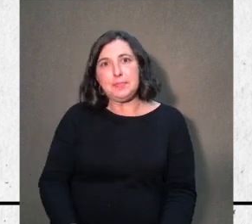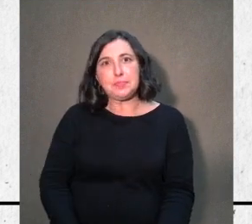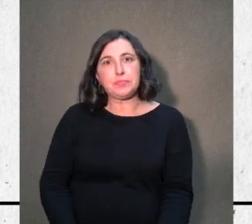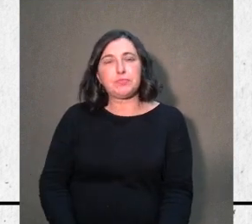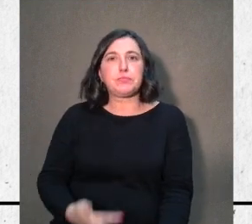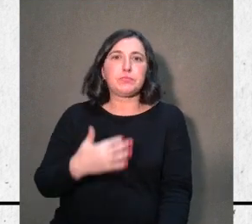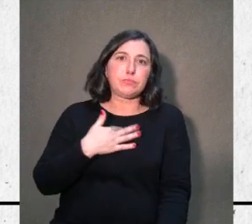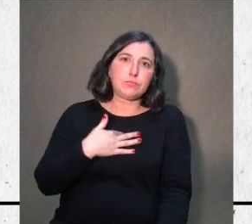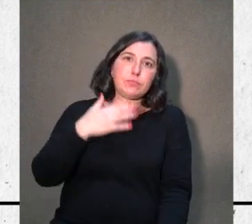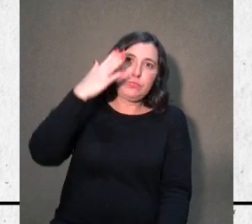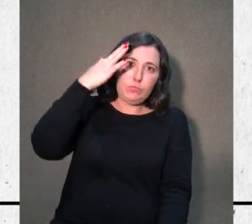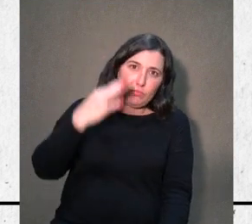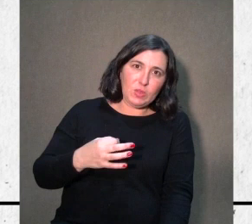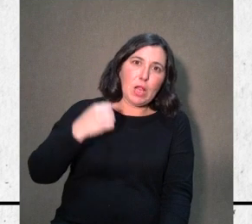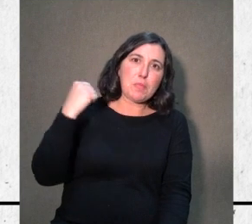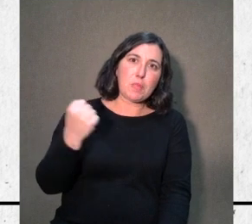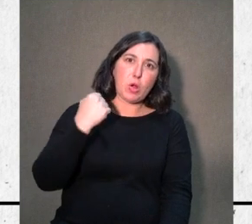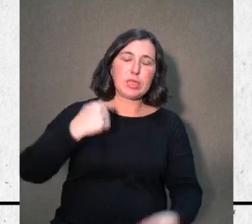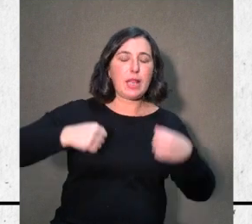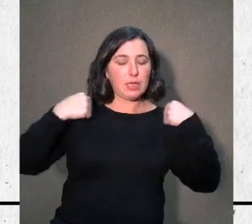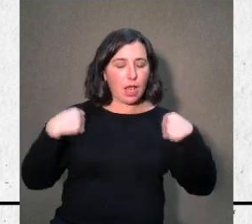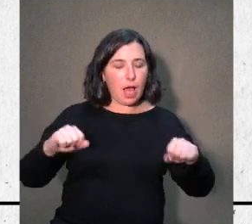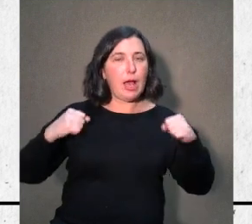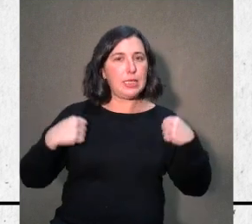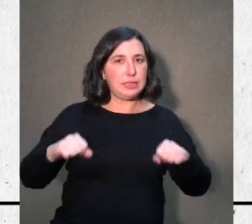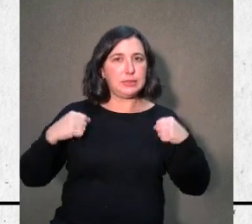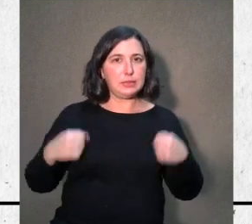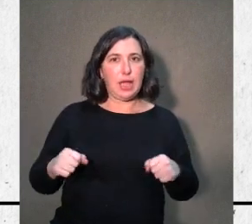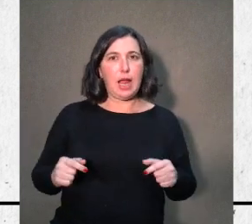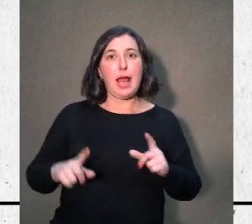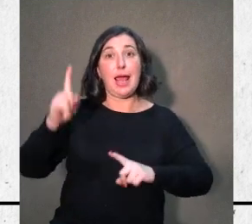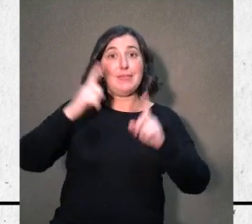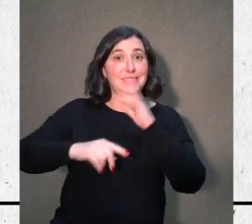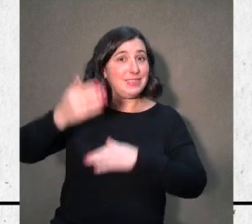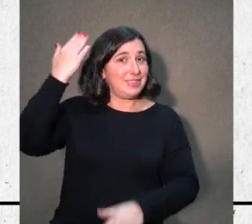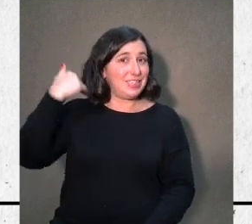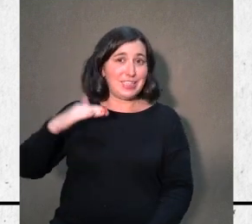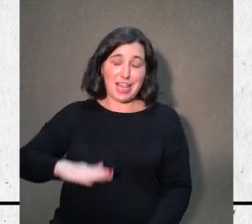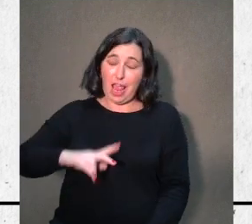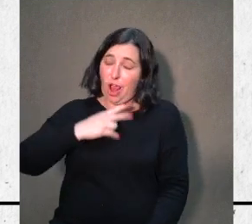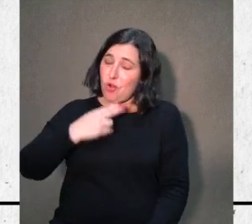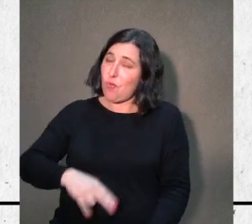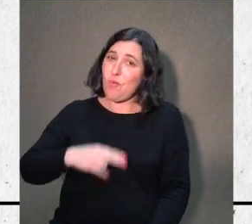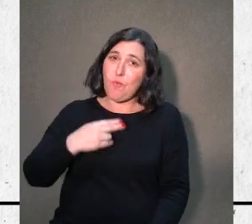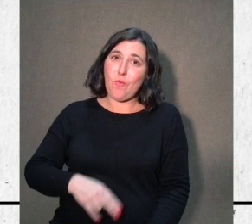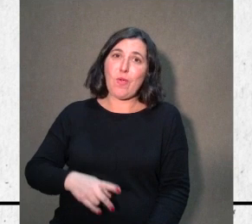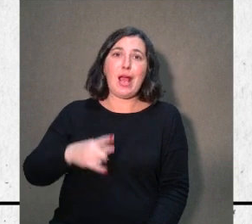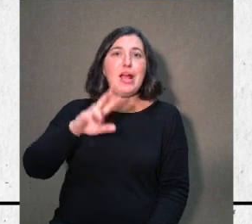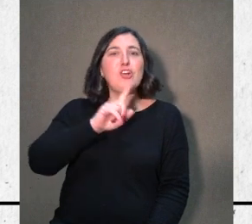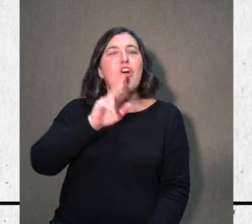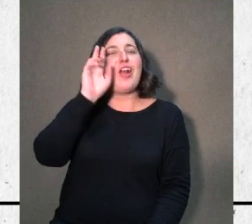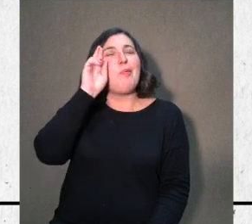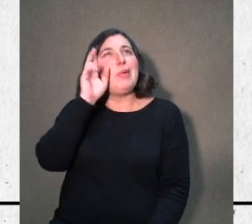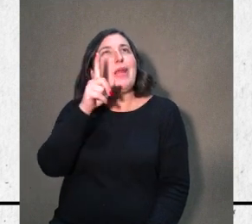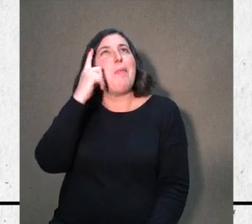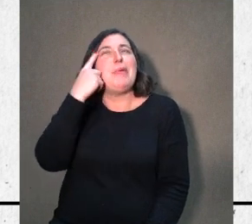calentar antes de tocar. Uno a veces, yo cuando era más chica no lo hacía tanto, o no lo respetaba tanto, porque pensaba que no, bueno, me agarraba la